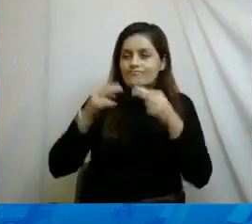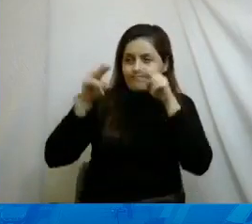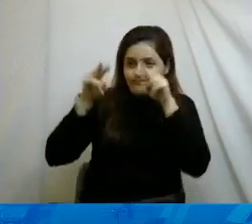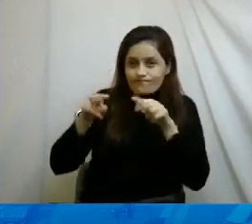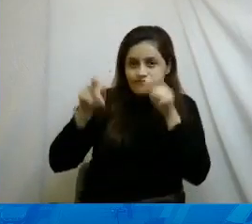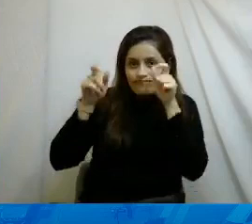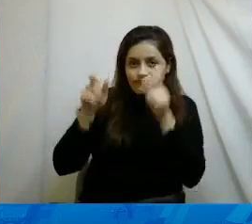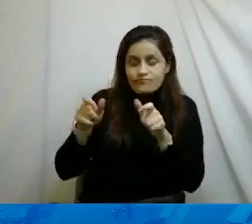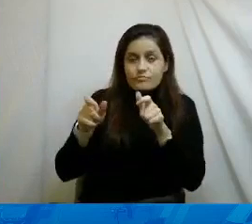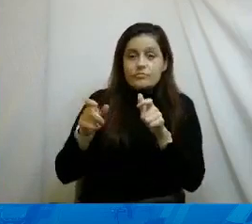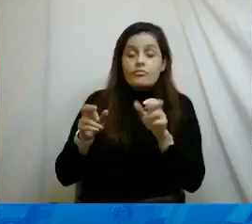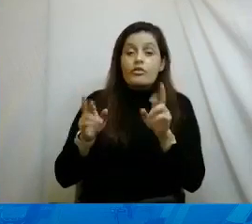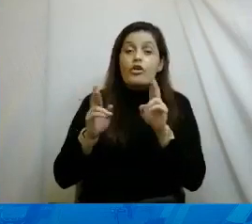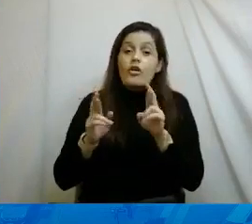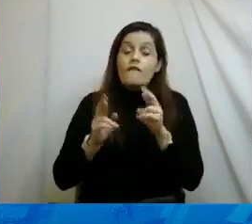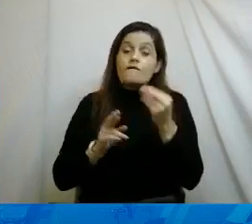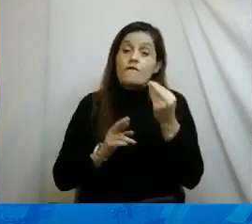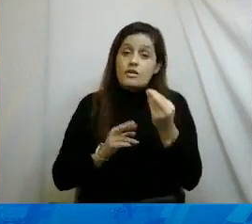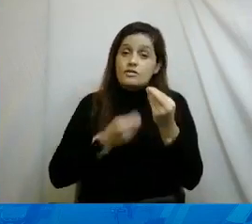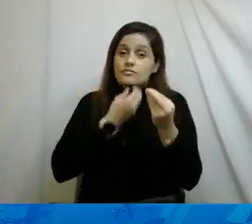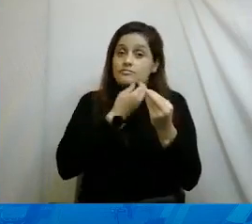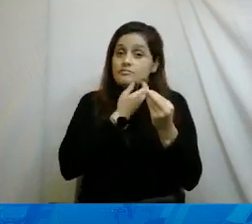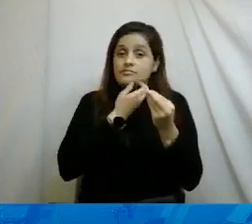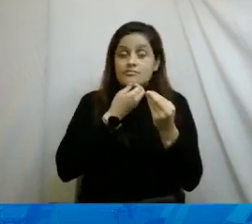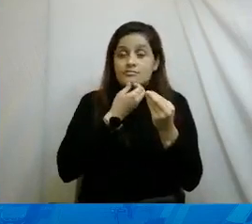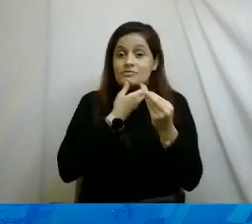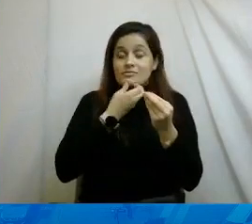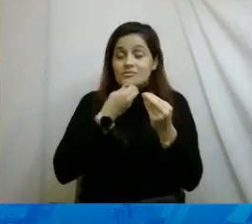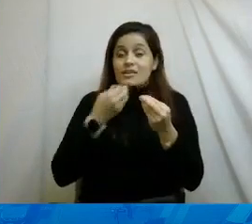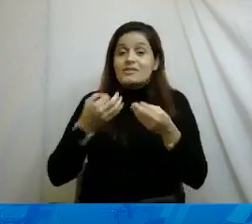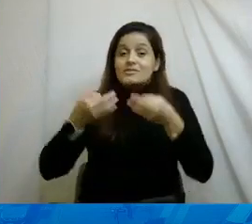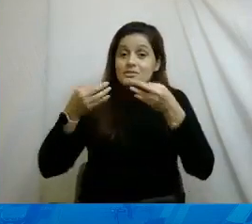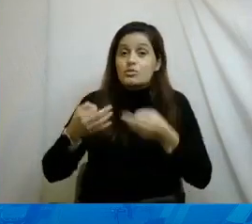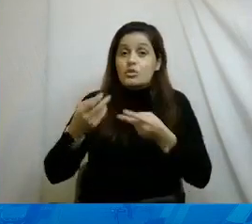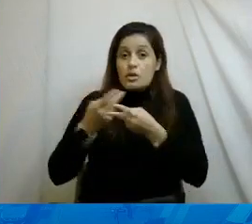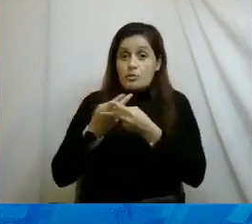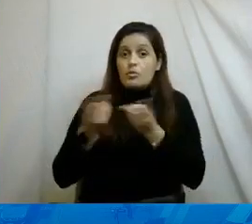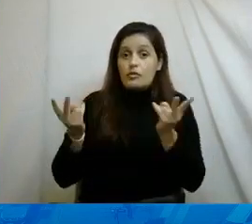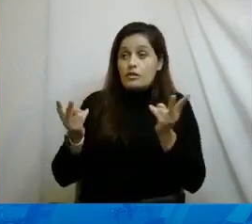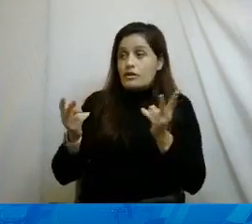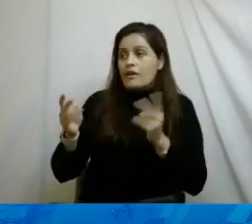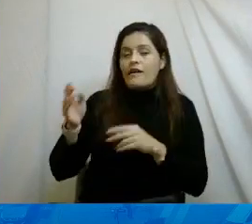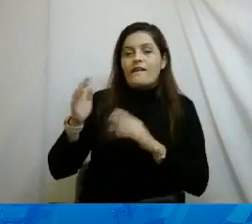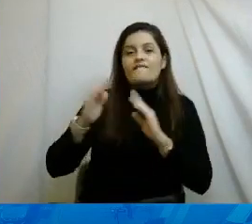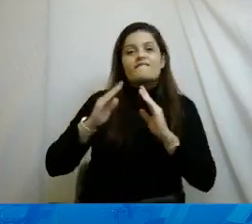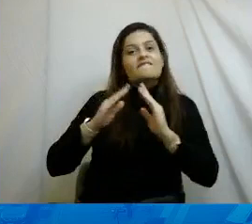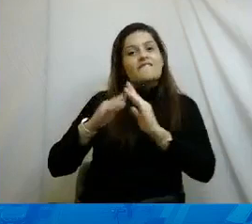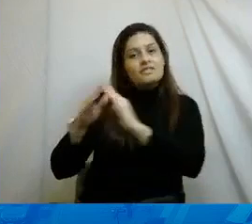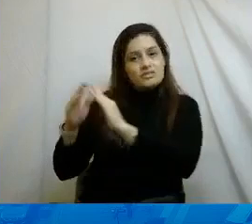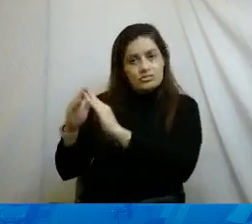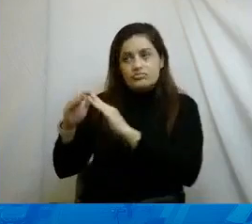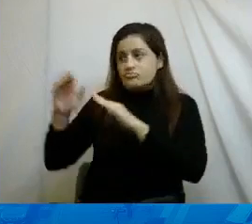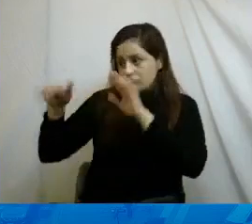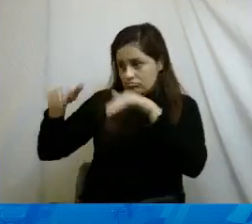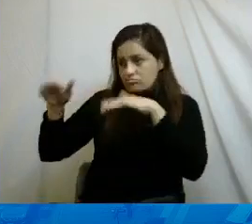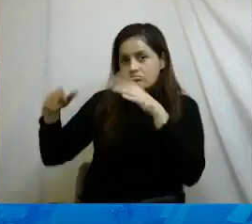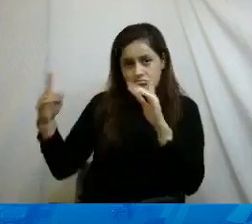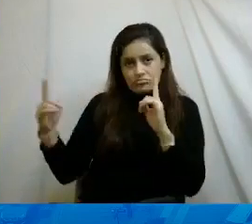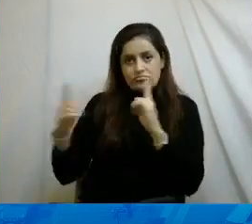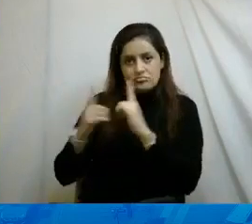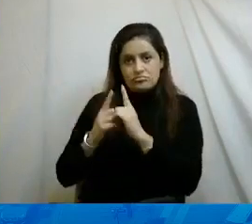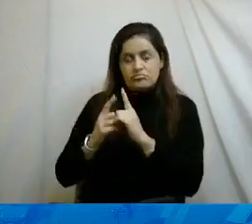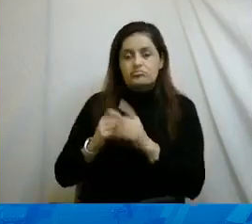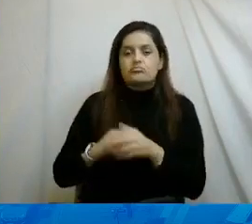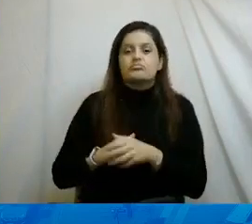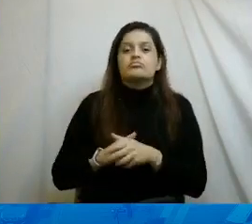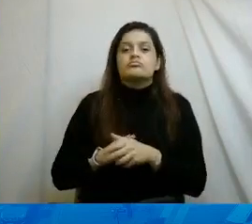sería bueno que desde Seguridad Pública o Inspección se junten con los vecinos y se junten con los dirigentes para que ellos tengan claro